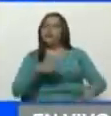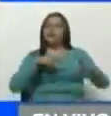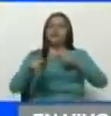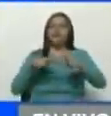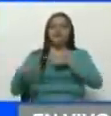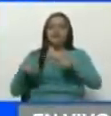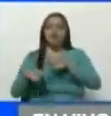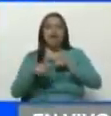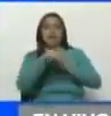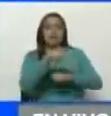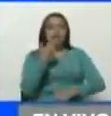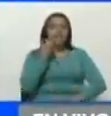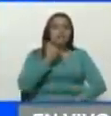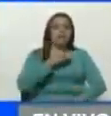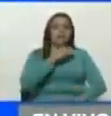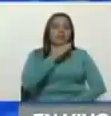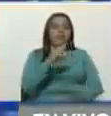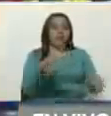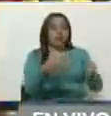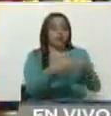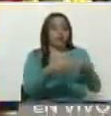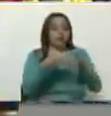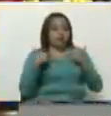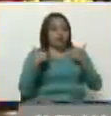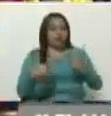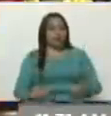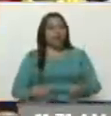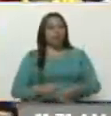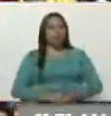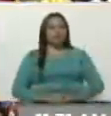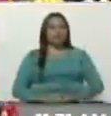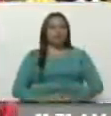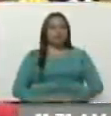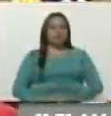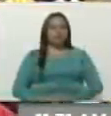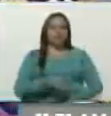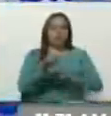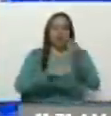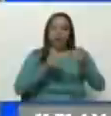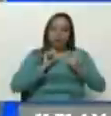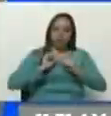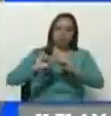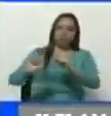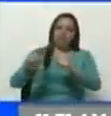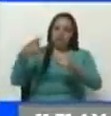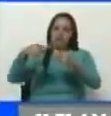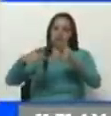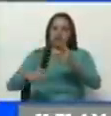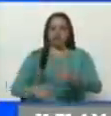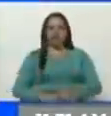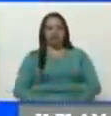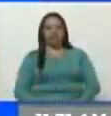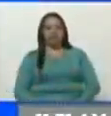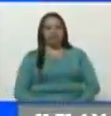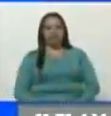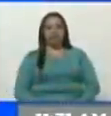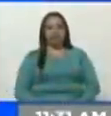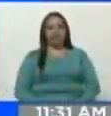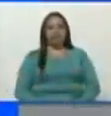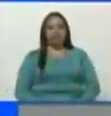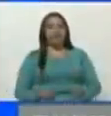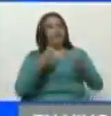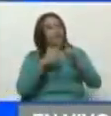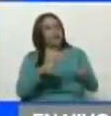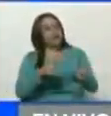esas enfermedades de las organizaciones humanas y cómo enfrentarse a ellas. Lo cierto es